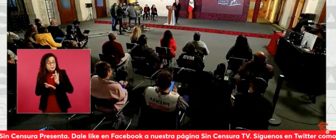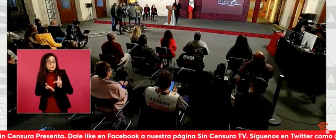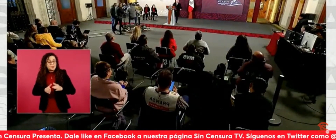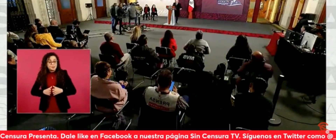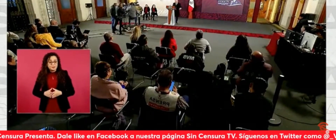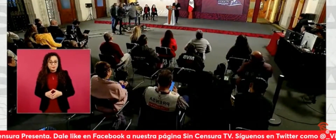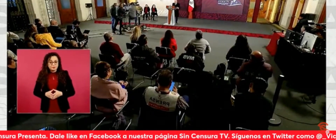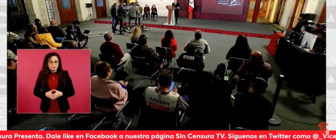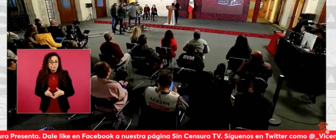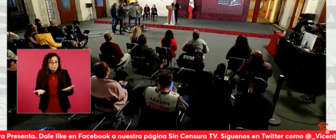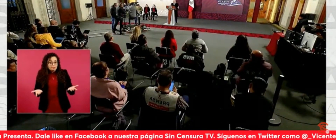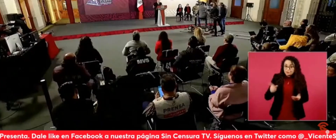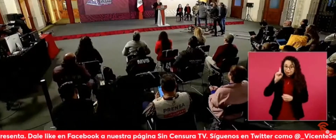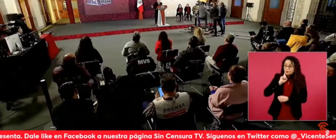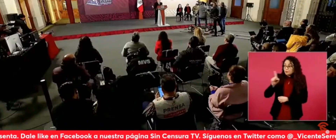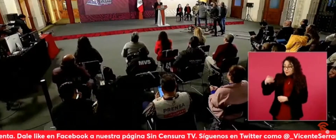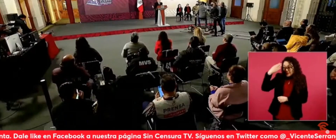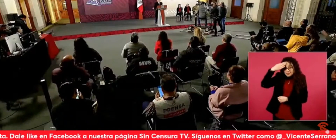Pobrecita la señora. O sea,